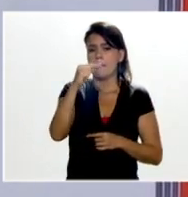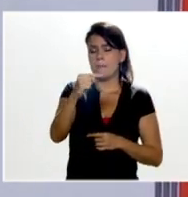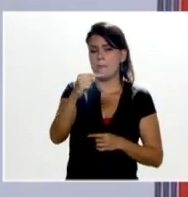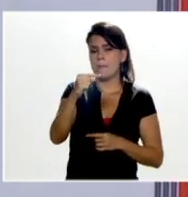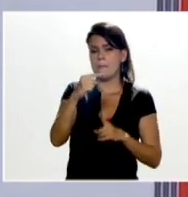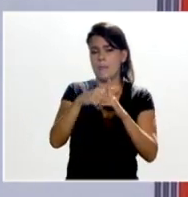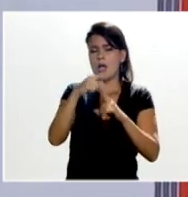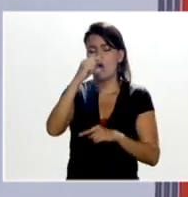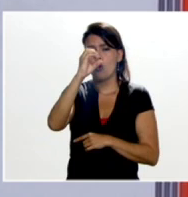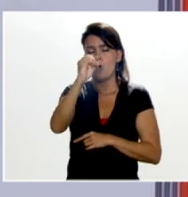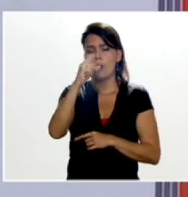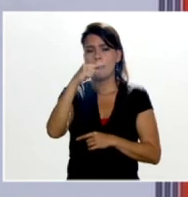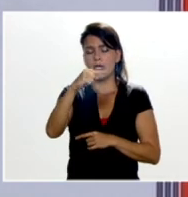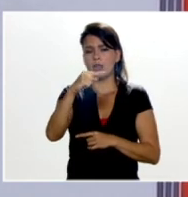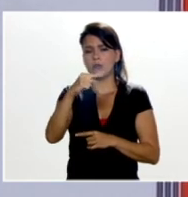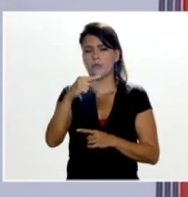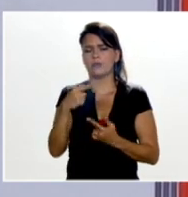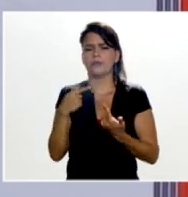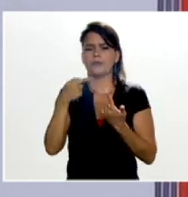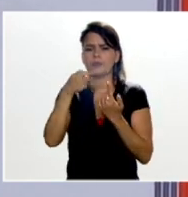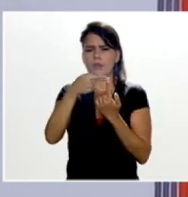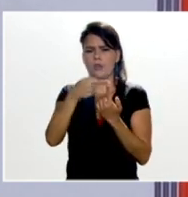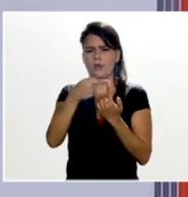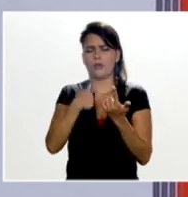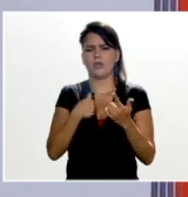la raíz cuadrada de